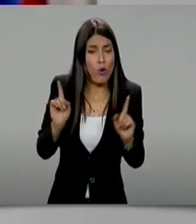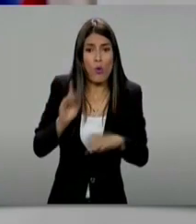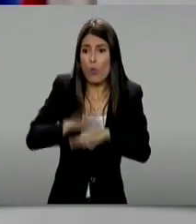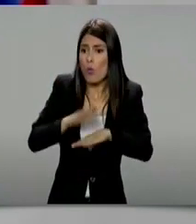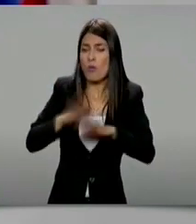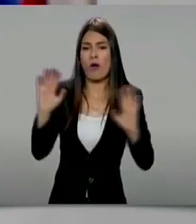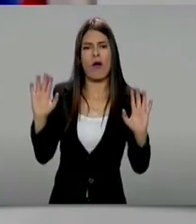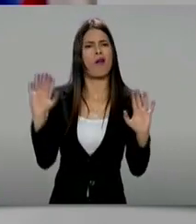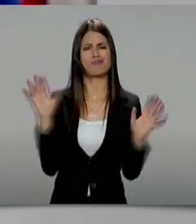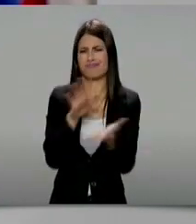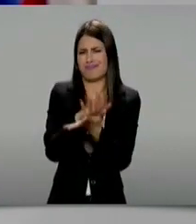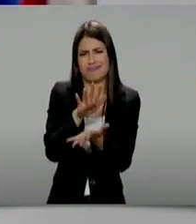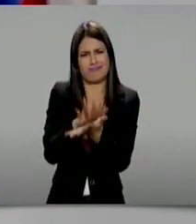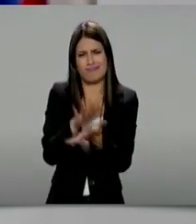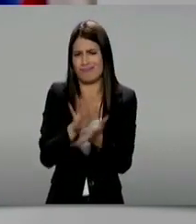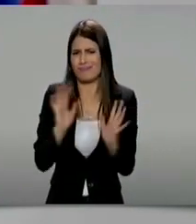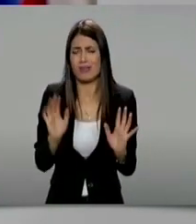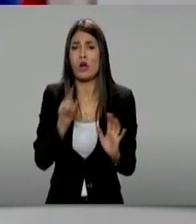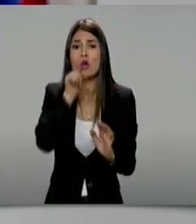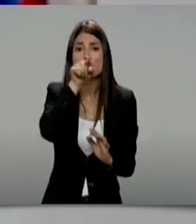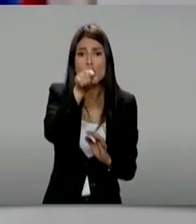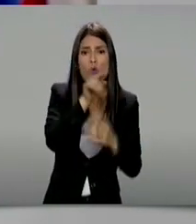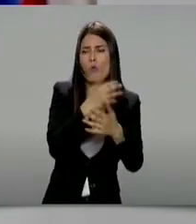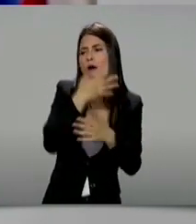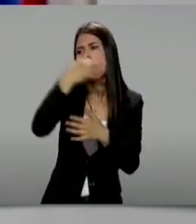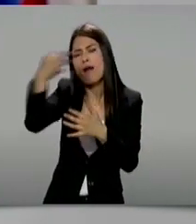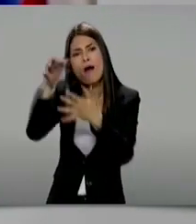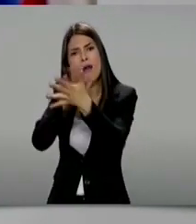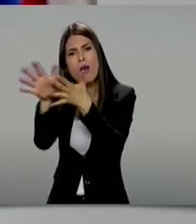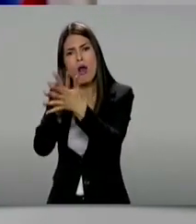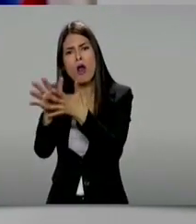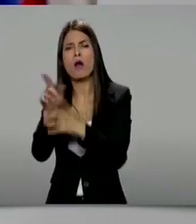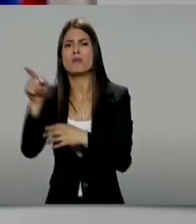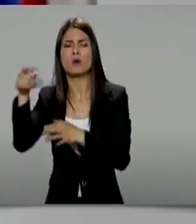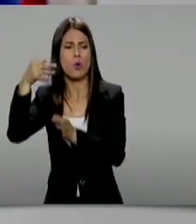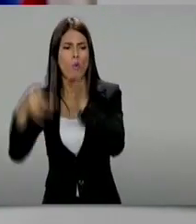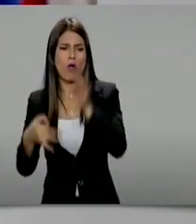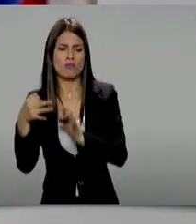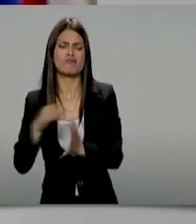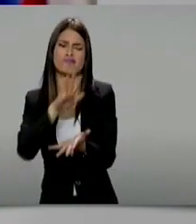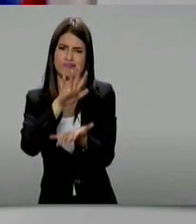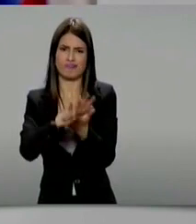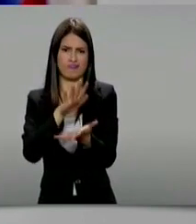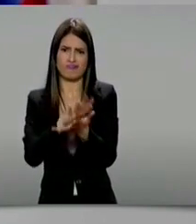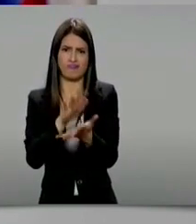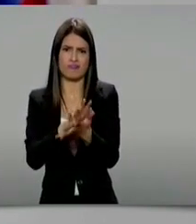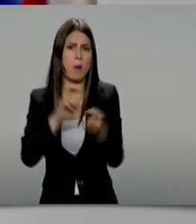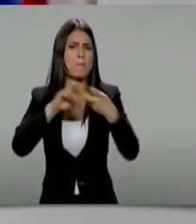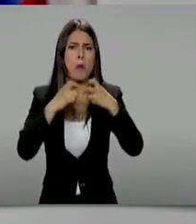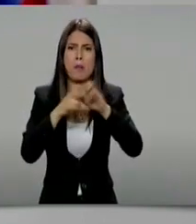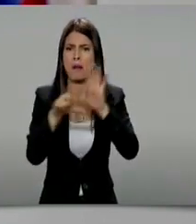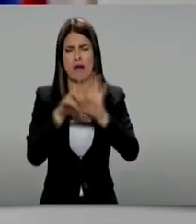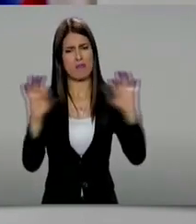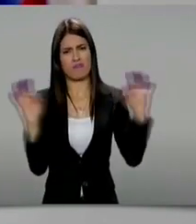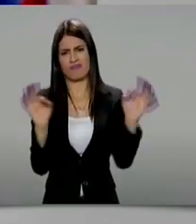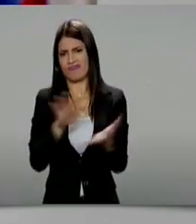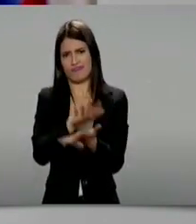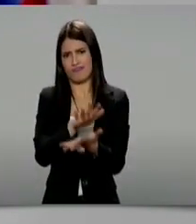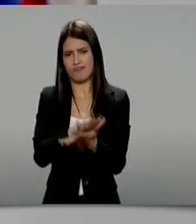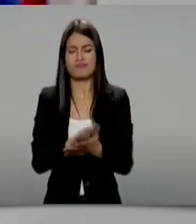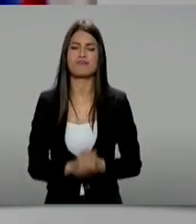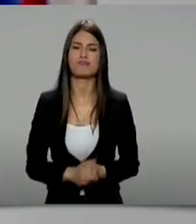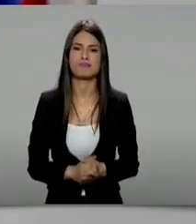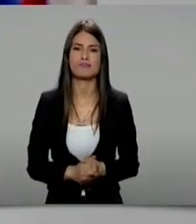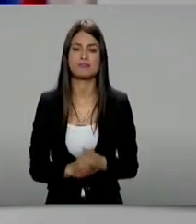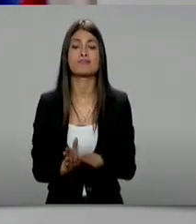los pueden afectar en la justicia ordinaria muchos sectores en particular de militares